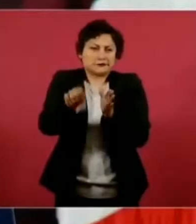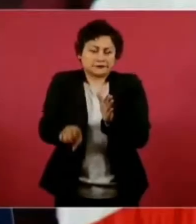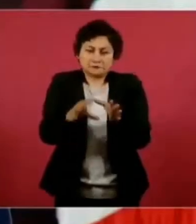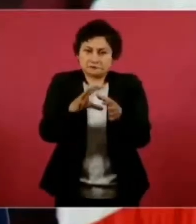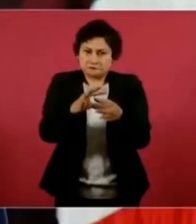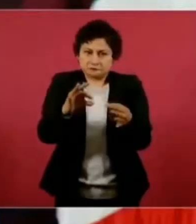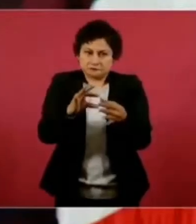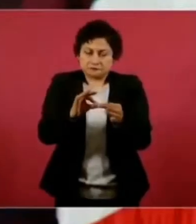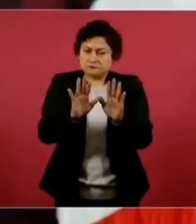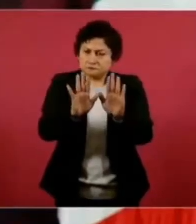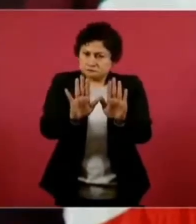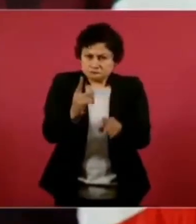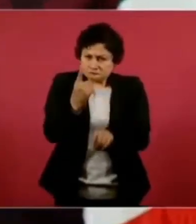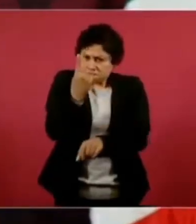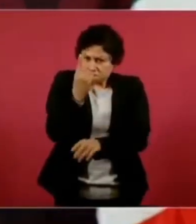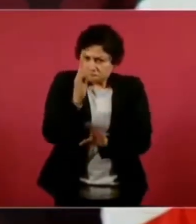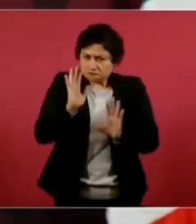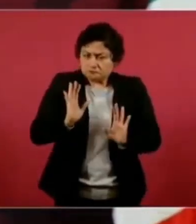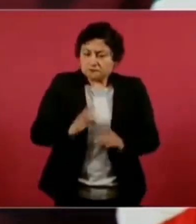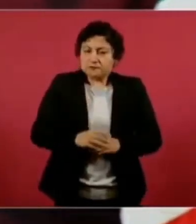una obra